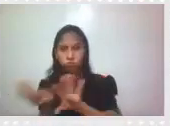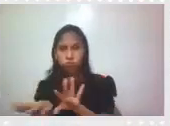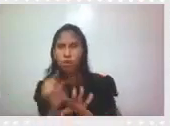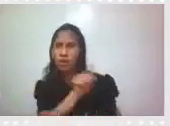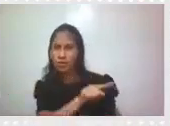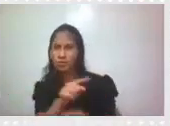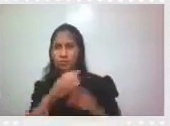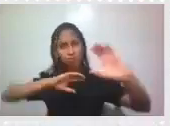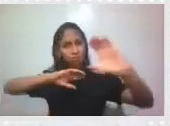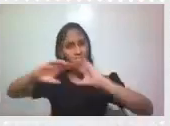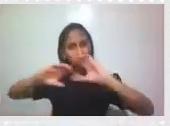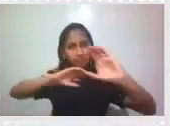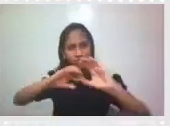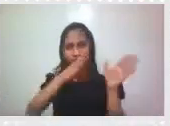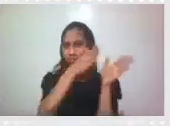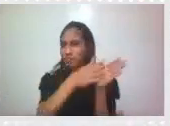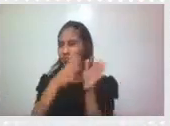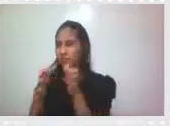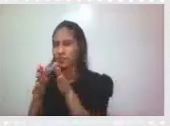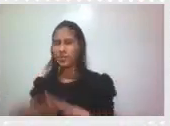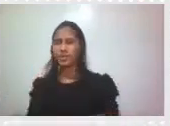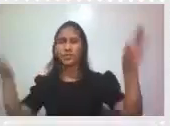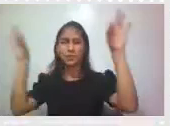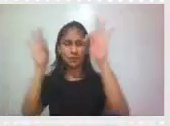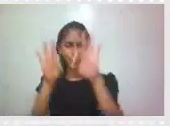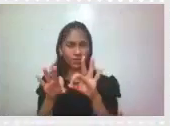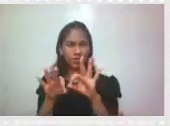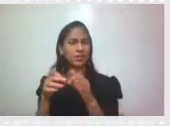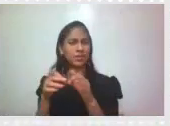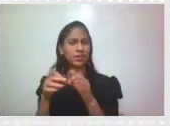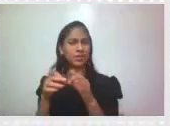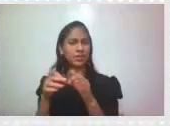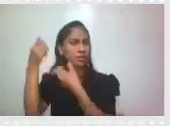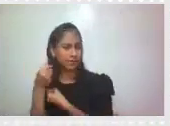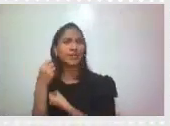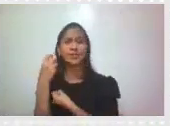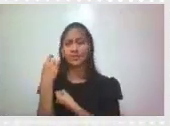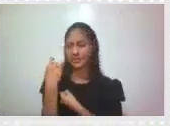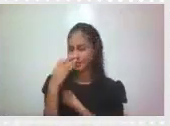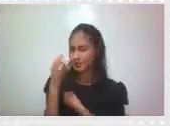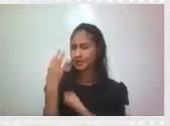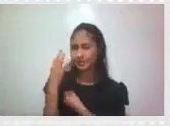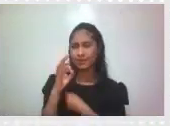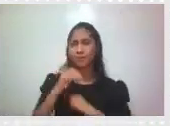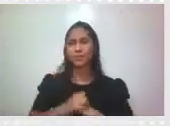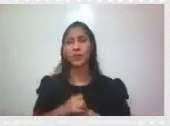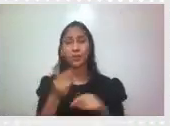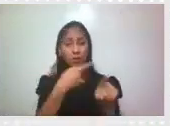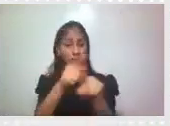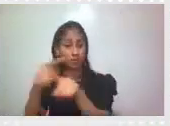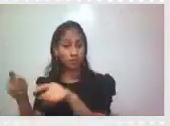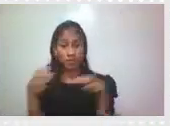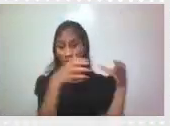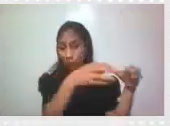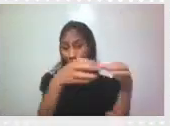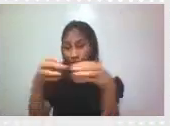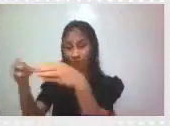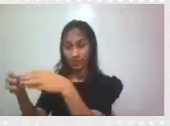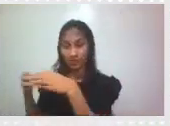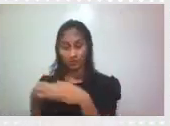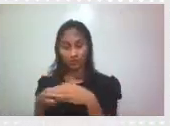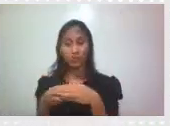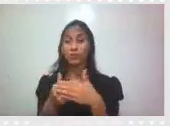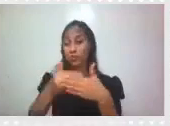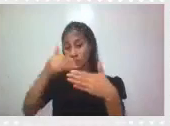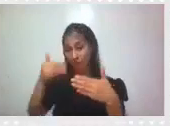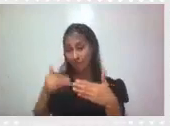diálogo intercultural que es importante sostener de forma permanente con las organizaciones con quienes